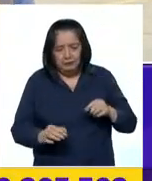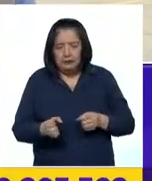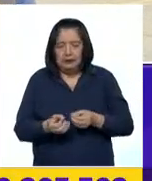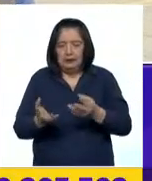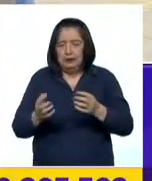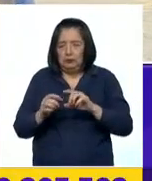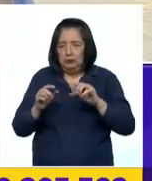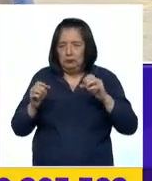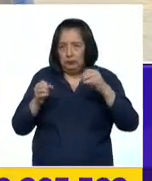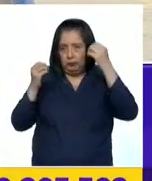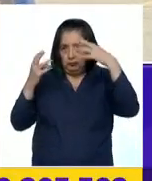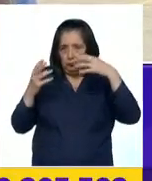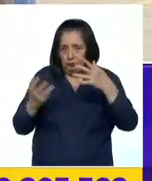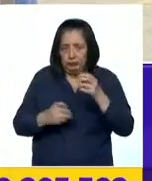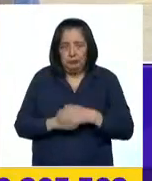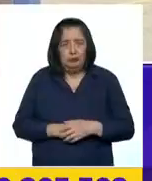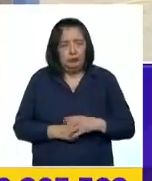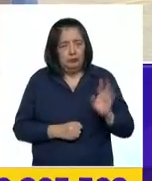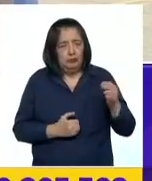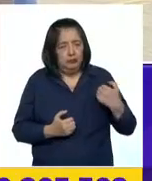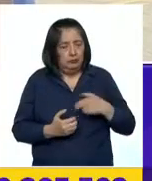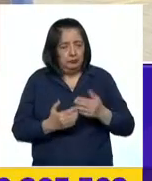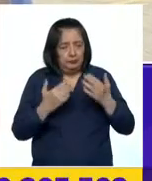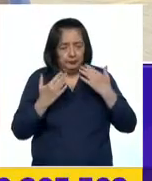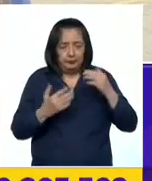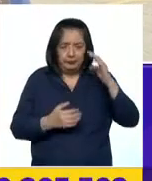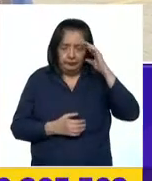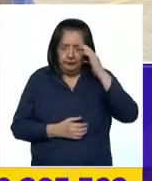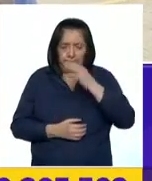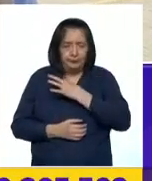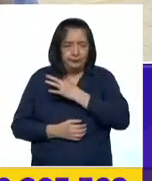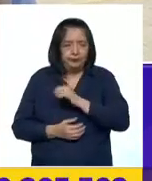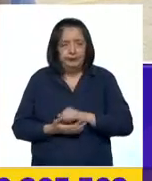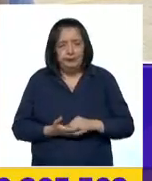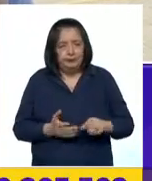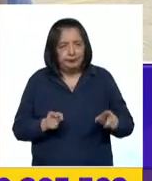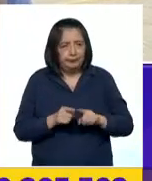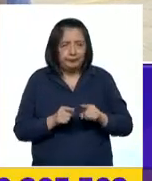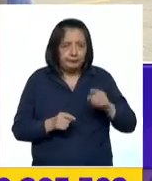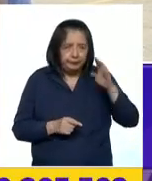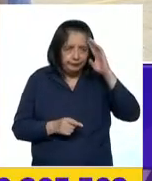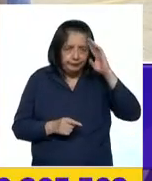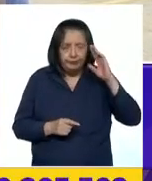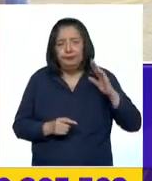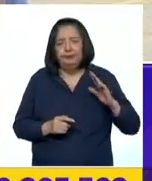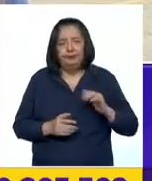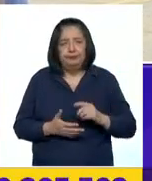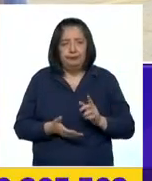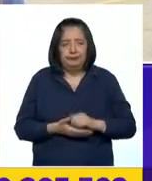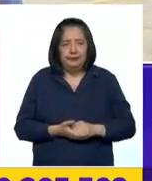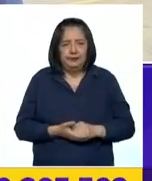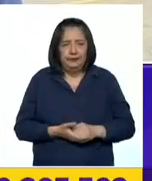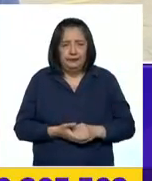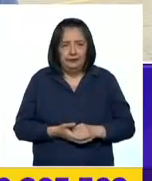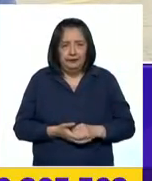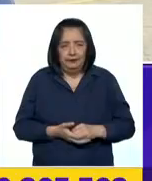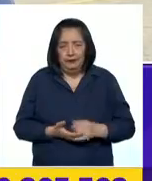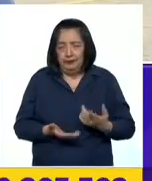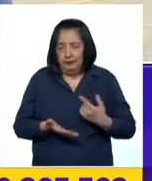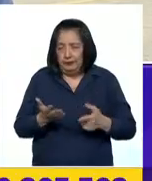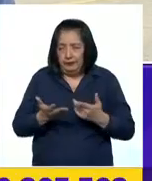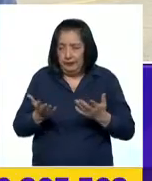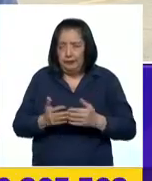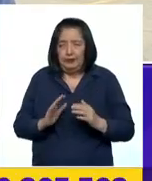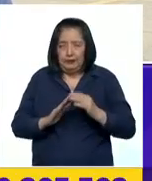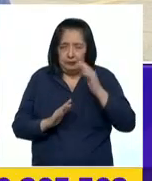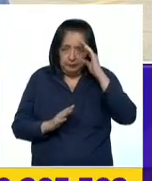Entonces, damos las gracias al coronel Barbosa, a los comisarios, al mayor y a los comandantes de